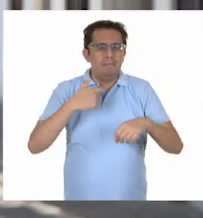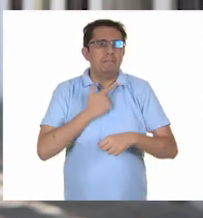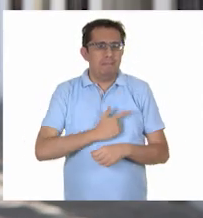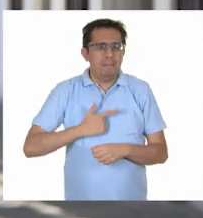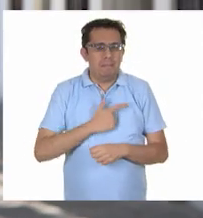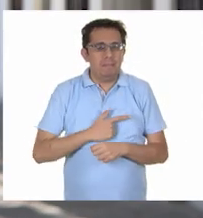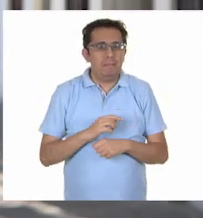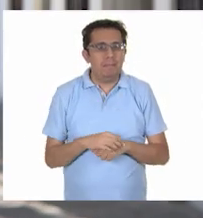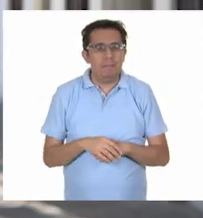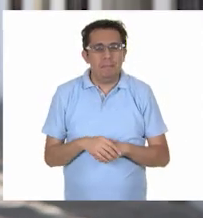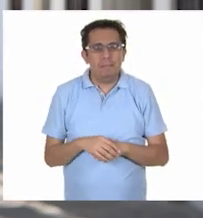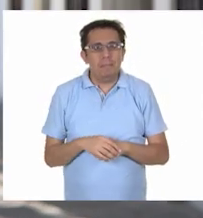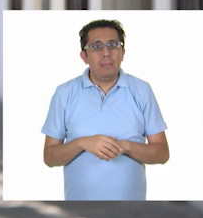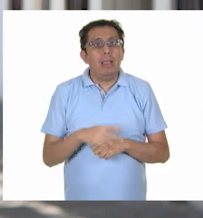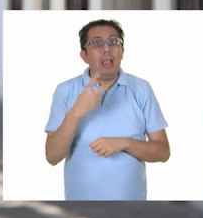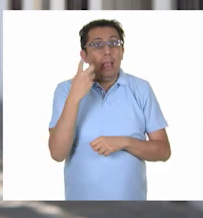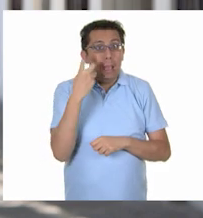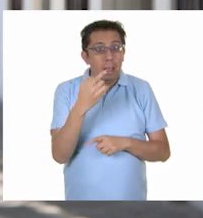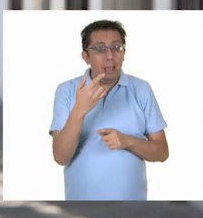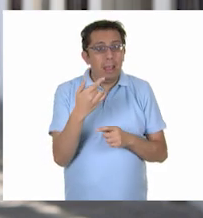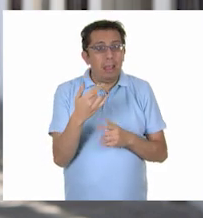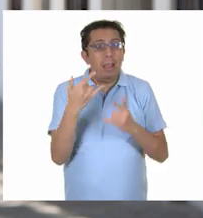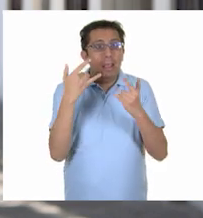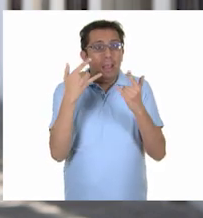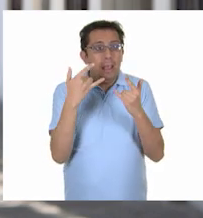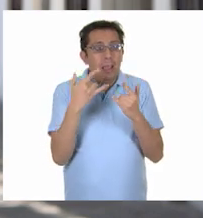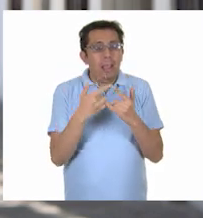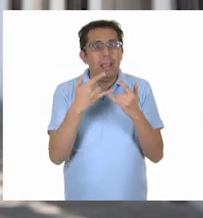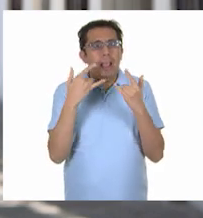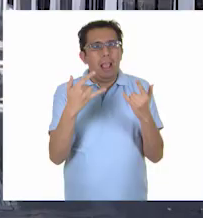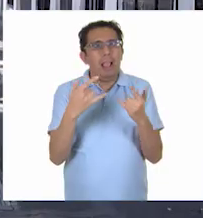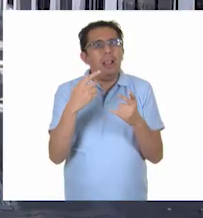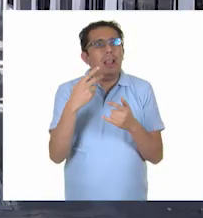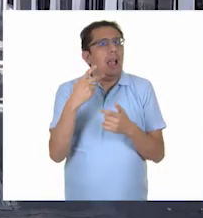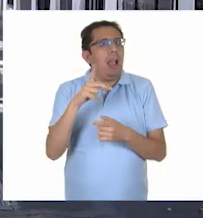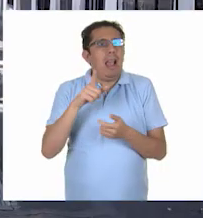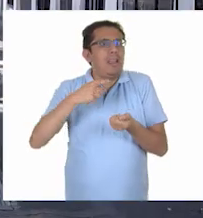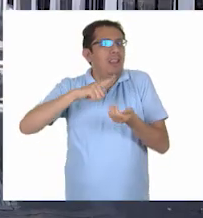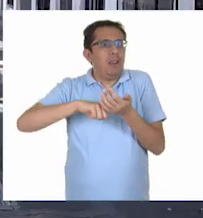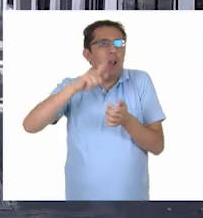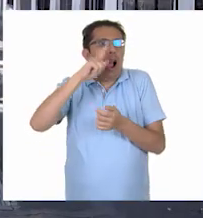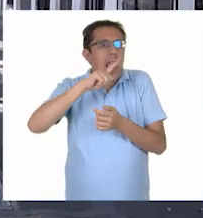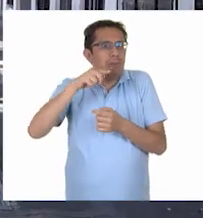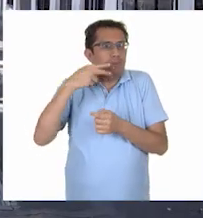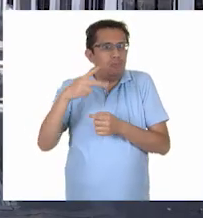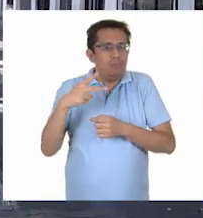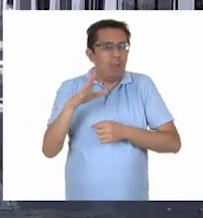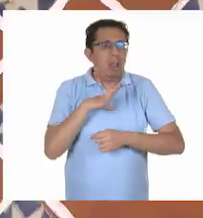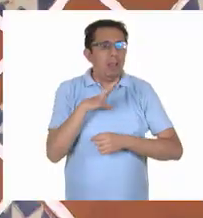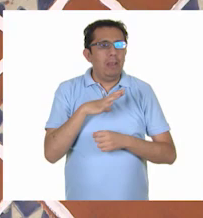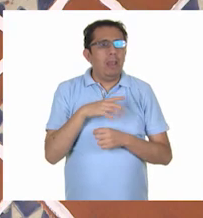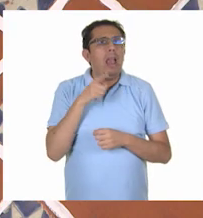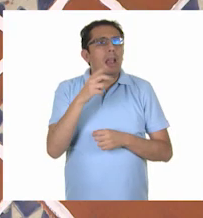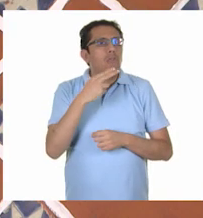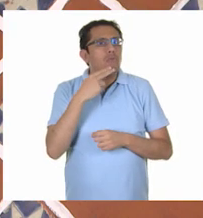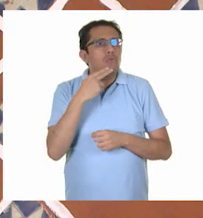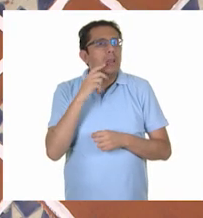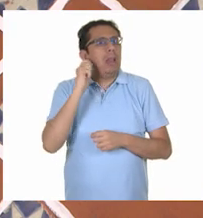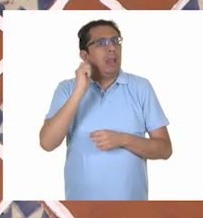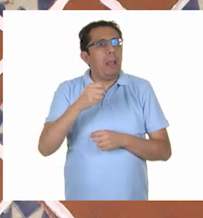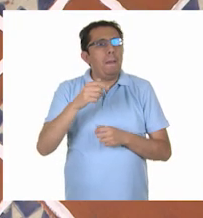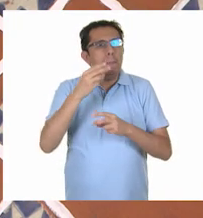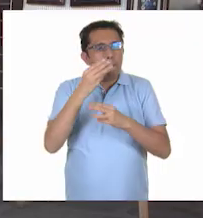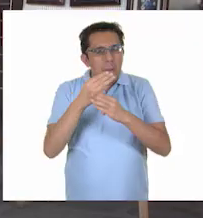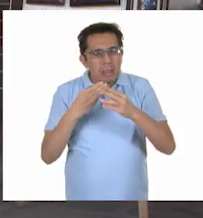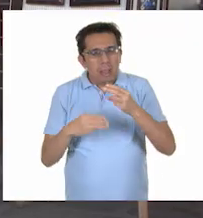historia, existe el alma de Xochitl también en Puebla. Y además usaba mucho, pues esto, el petatillo,